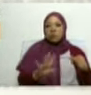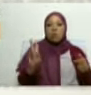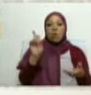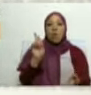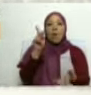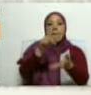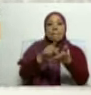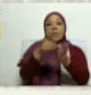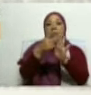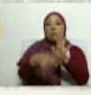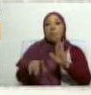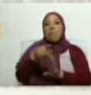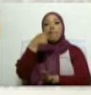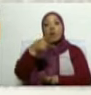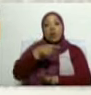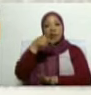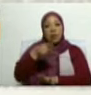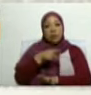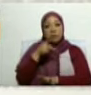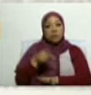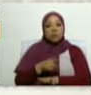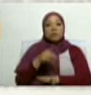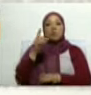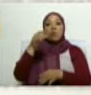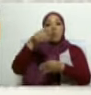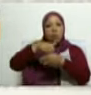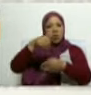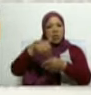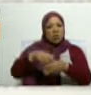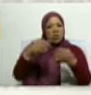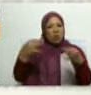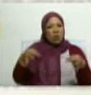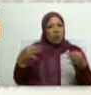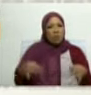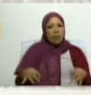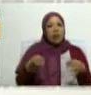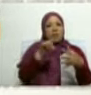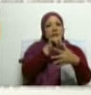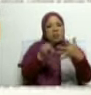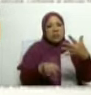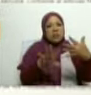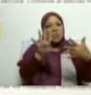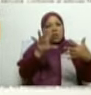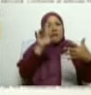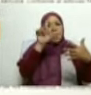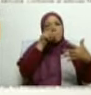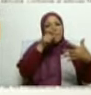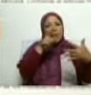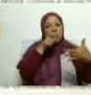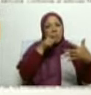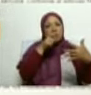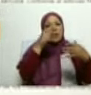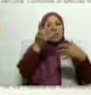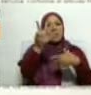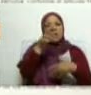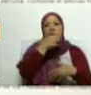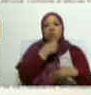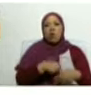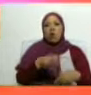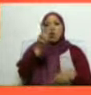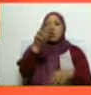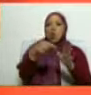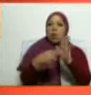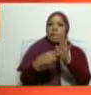participación política y la celebración del referendo consultivo a celebrarse el 3 de diciembre de